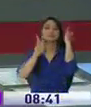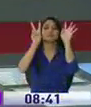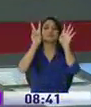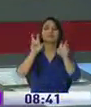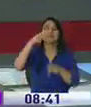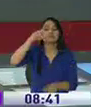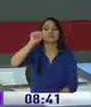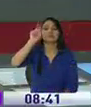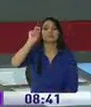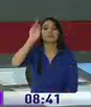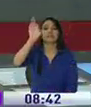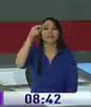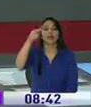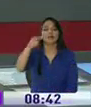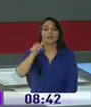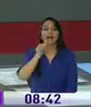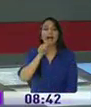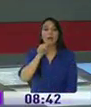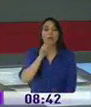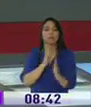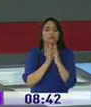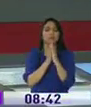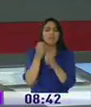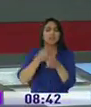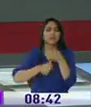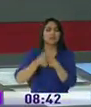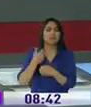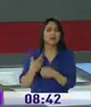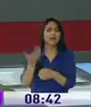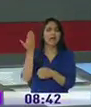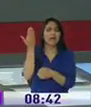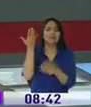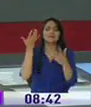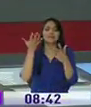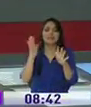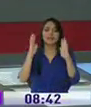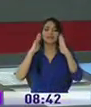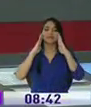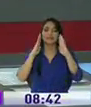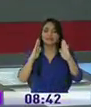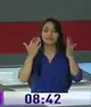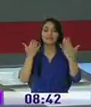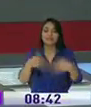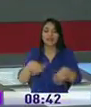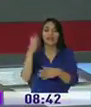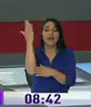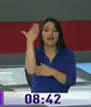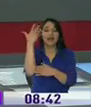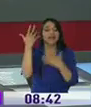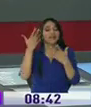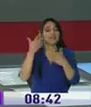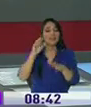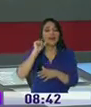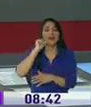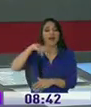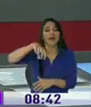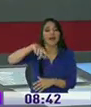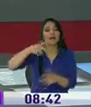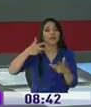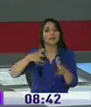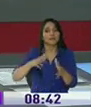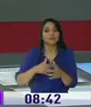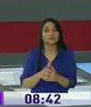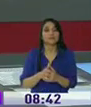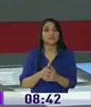agua. Este era un petitorio que tenían desde hace mucho tiempo atrás y que en esta administración por fin llegó el agua a esos sectores.